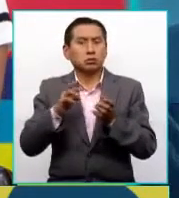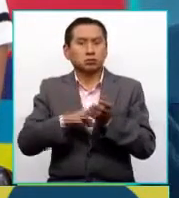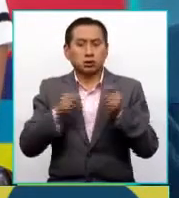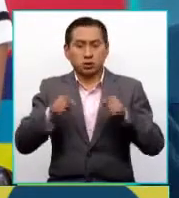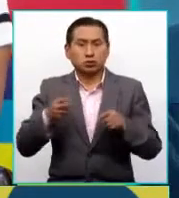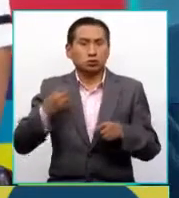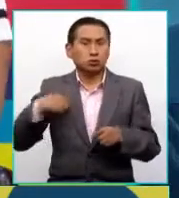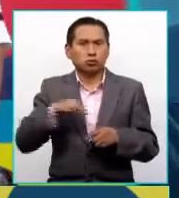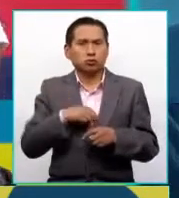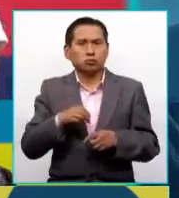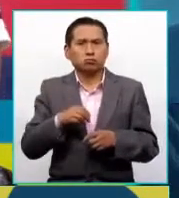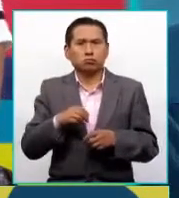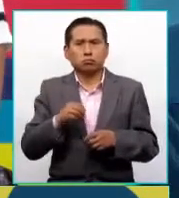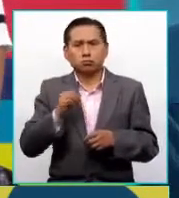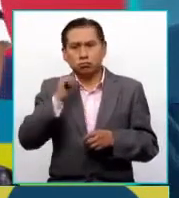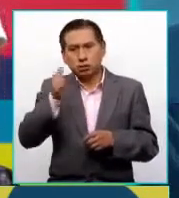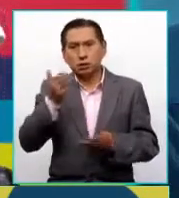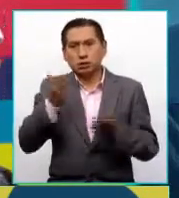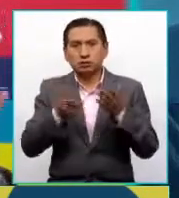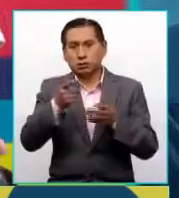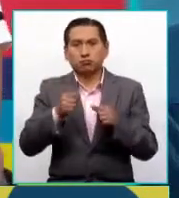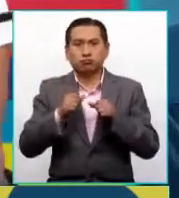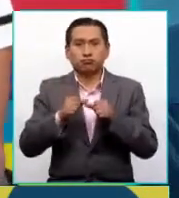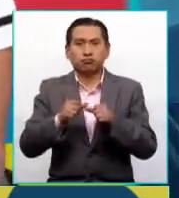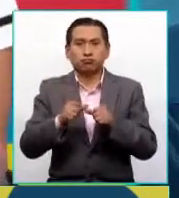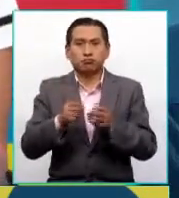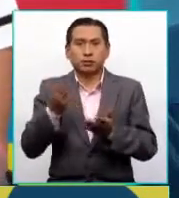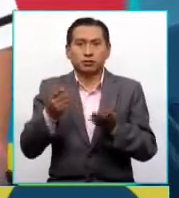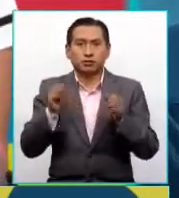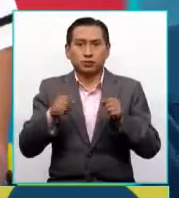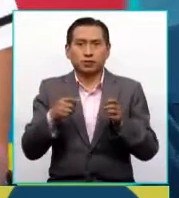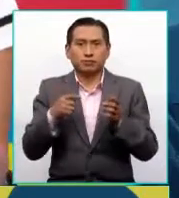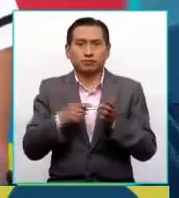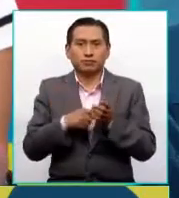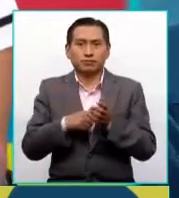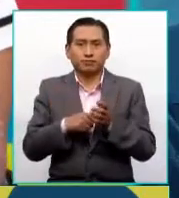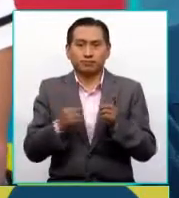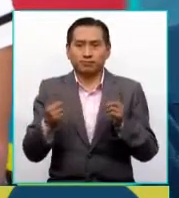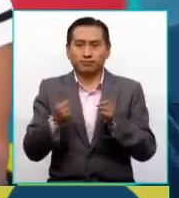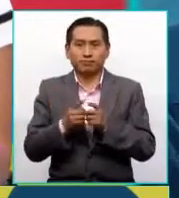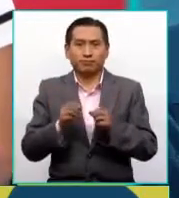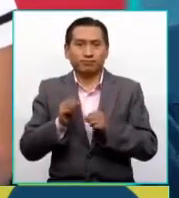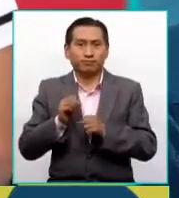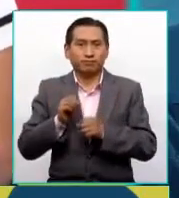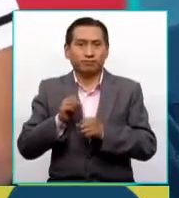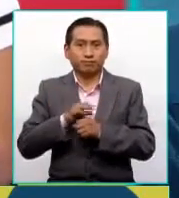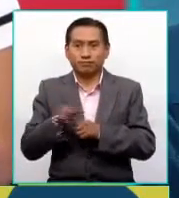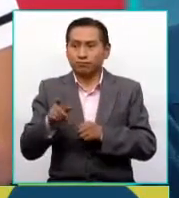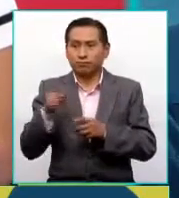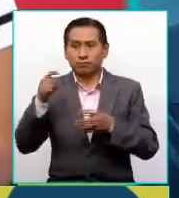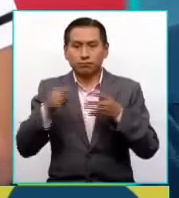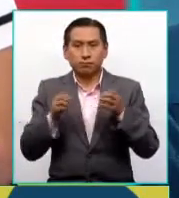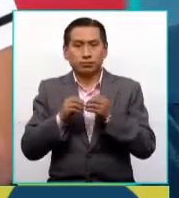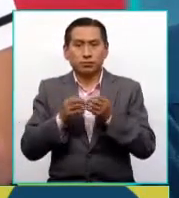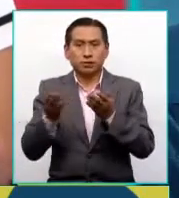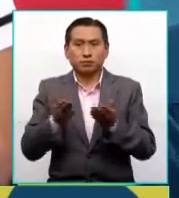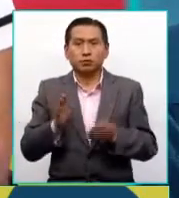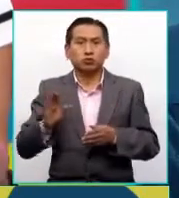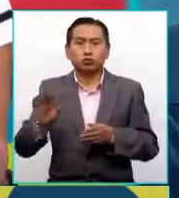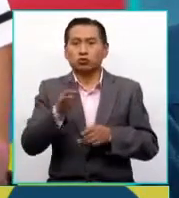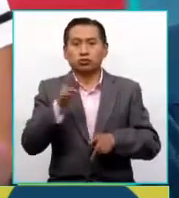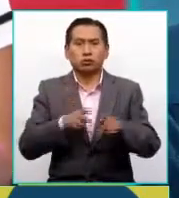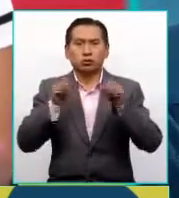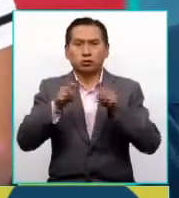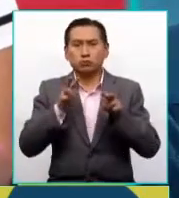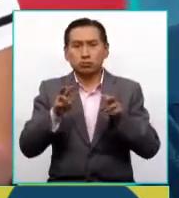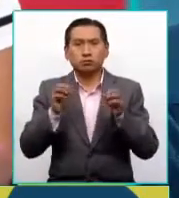estaremos compartiendo mañana, si se queda en línea, como esperamos que así sea, este encuentro, fragmentos del encuentro, también para invitar a la población que no pueda